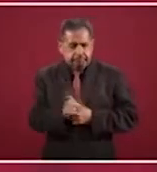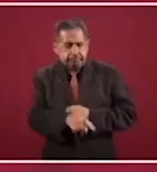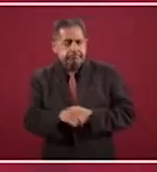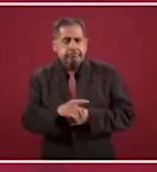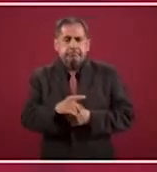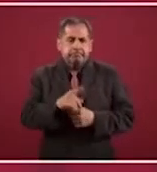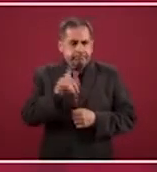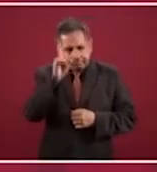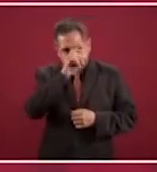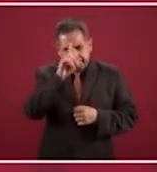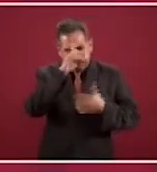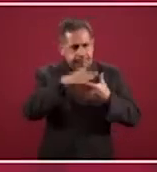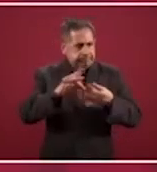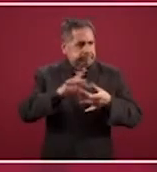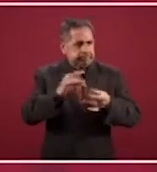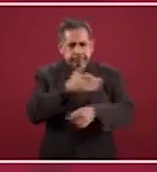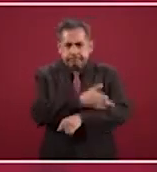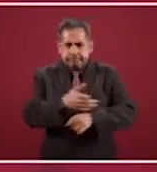las familias.